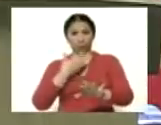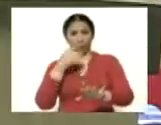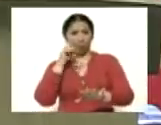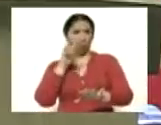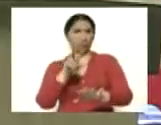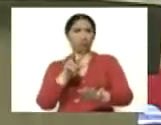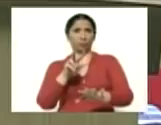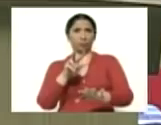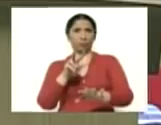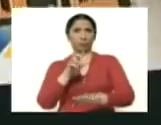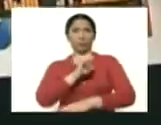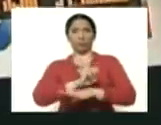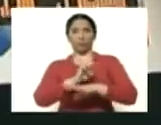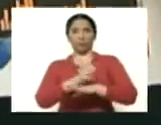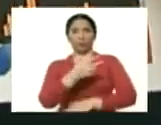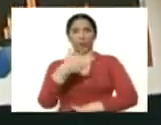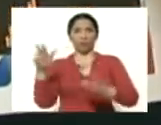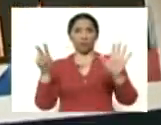En Ecuador,